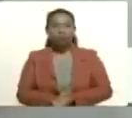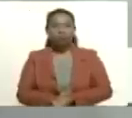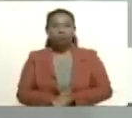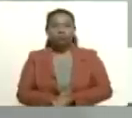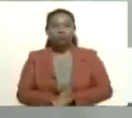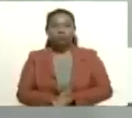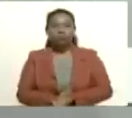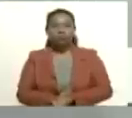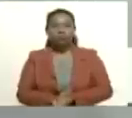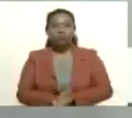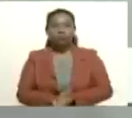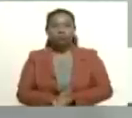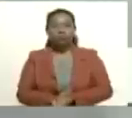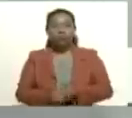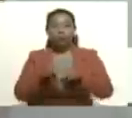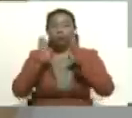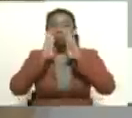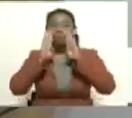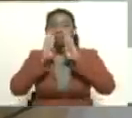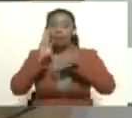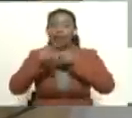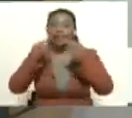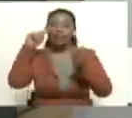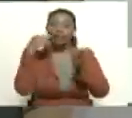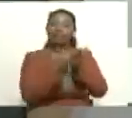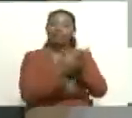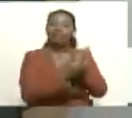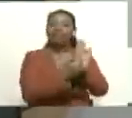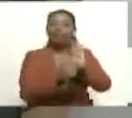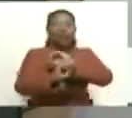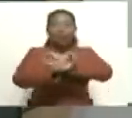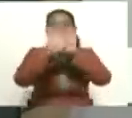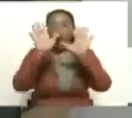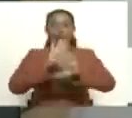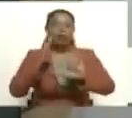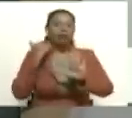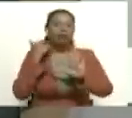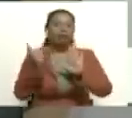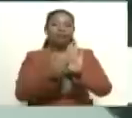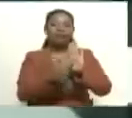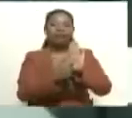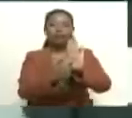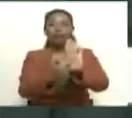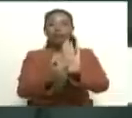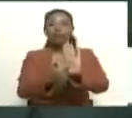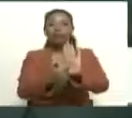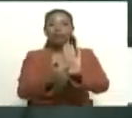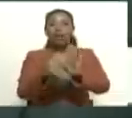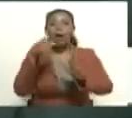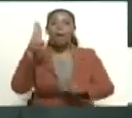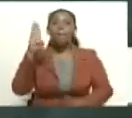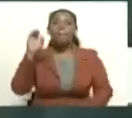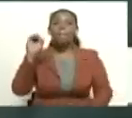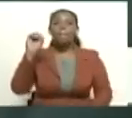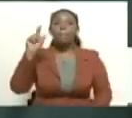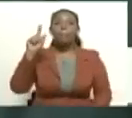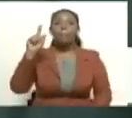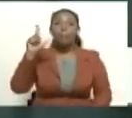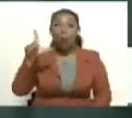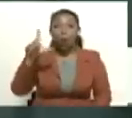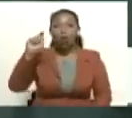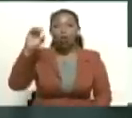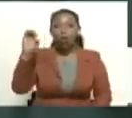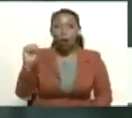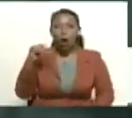La confesión hace la prueba. Bolton no solo lo confiesa en su libro, Bolton confiesa que ayudó a